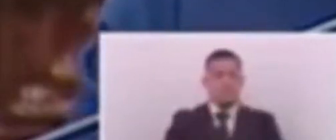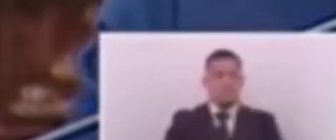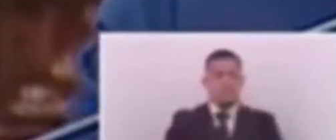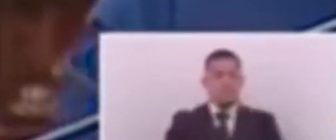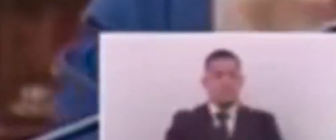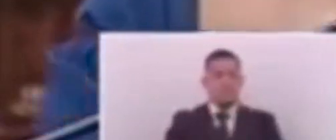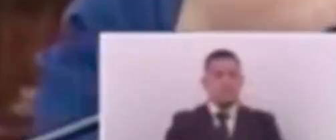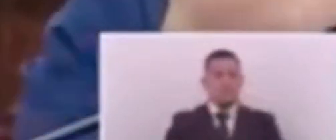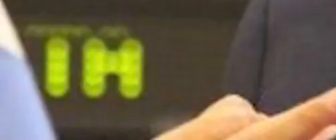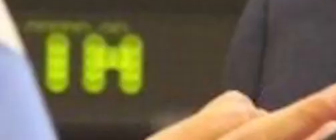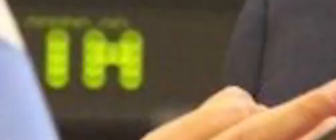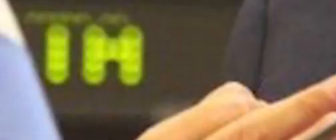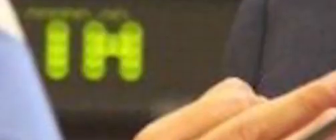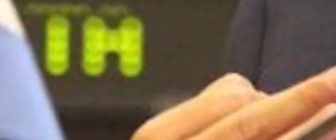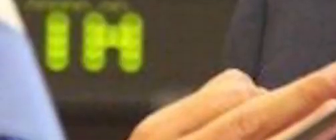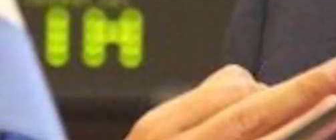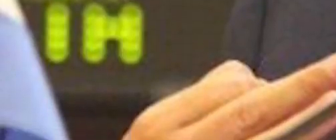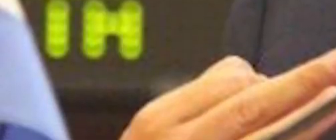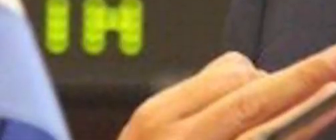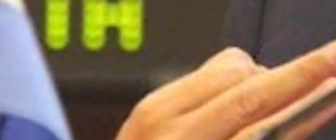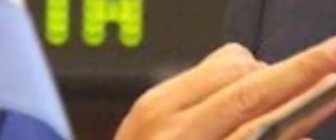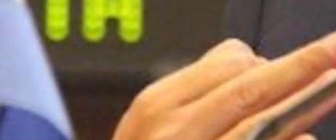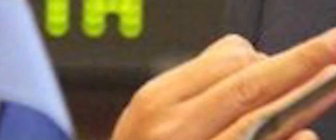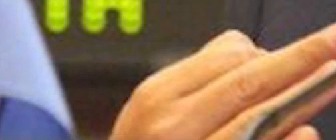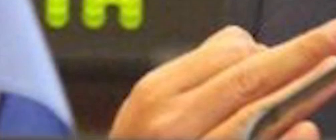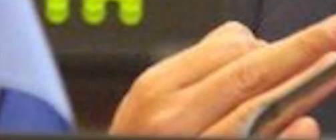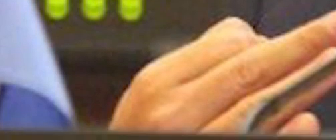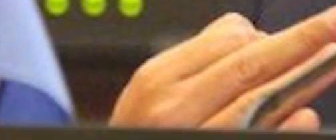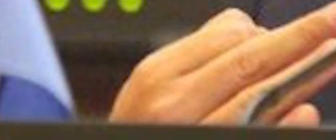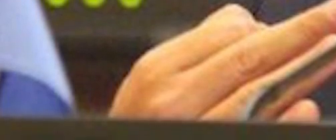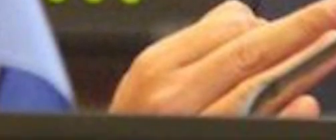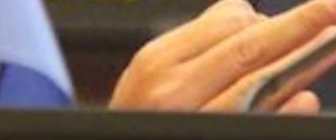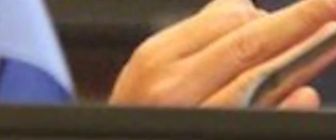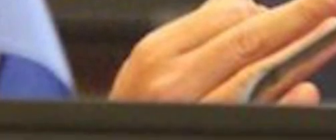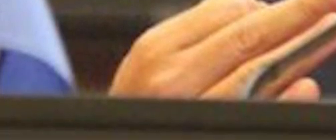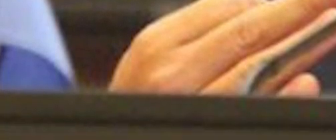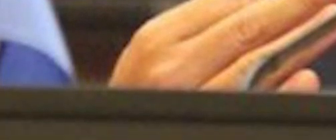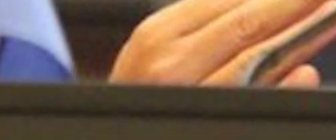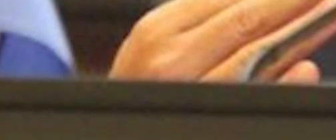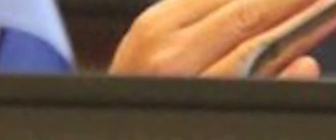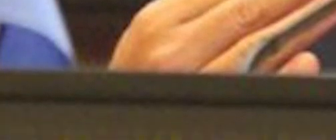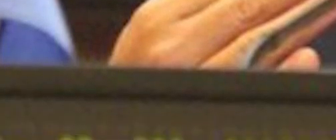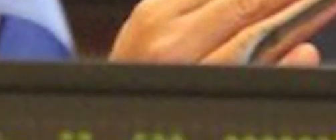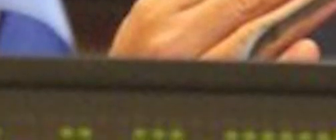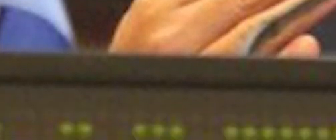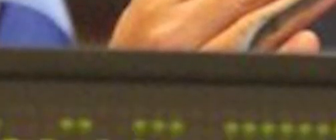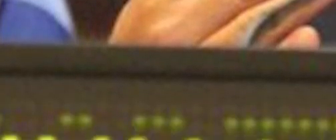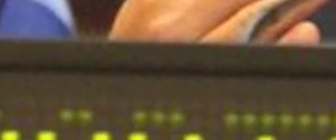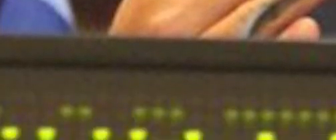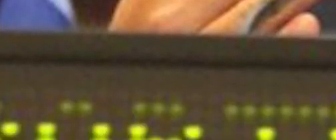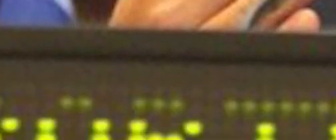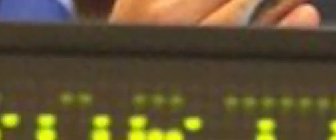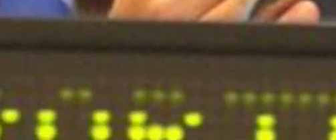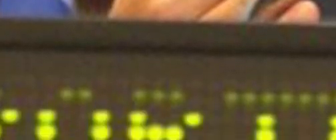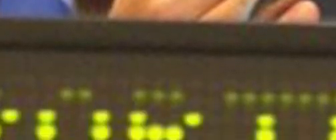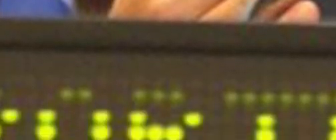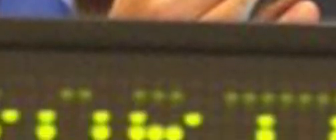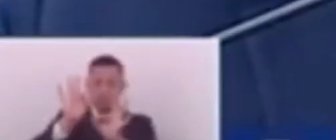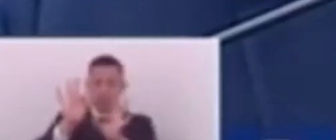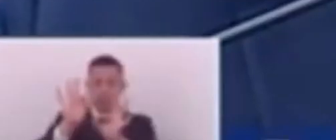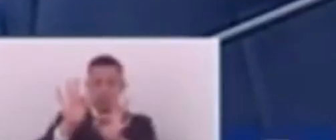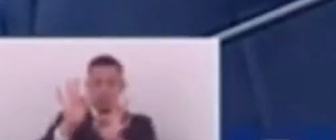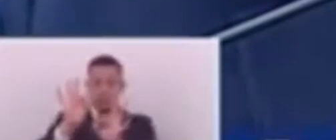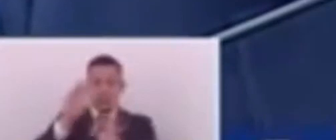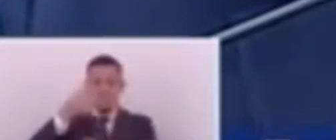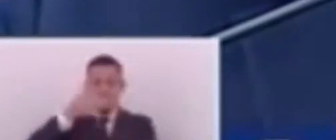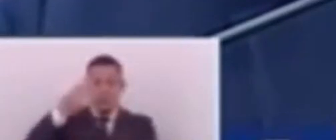aranceles al pollo y a la carne luego de que el diputado René Portillo cuadra dijera que si votaría pero que pedía la inclusión de un nuevo artículo